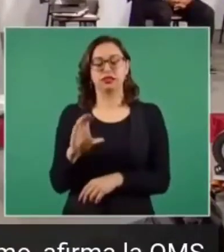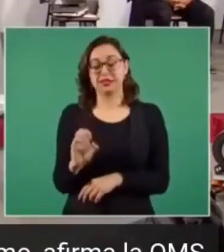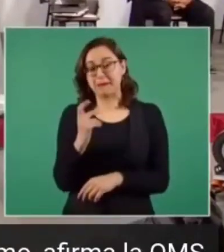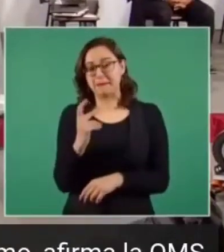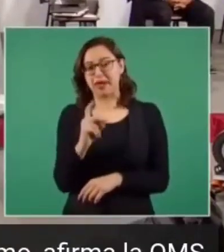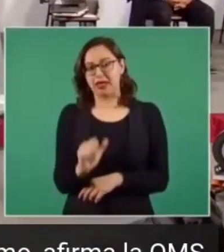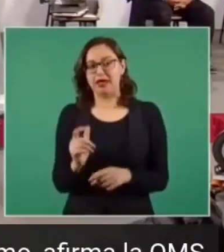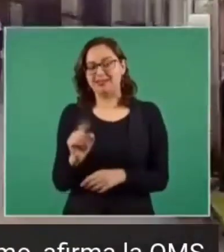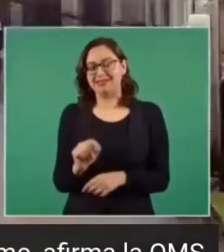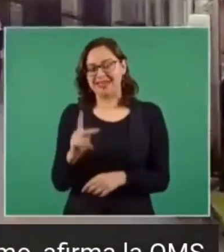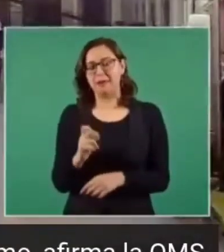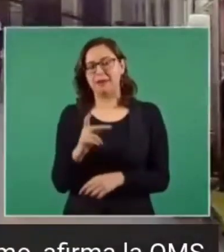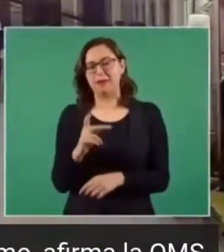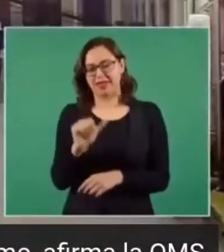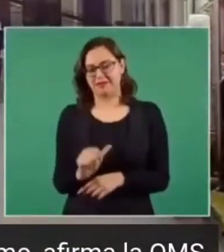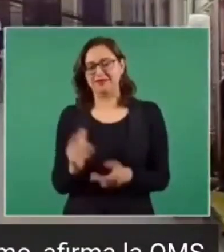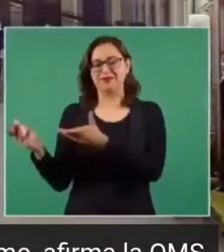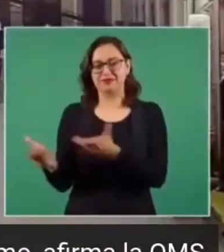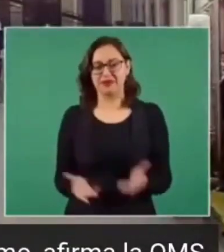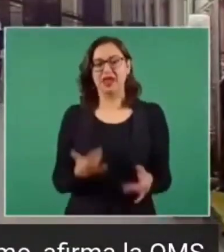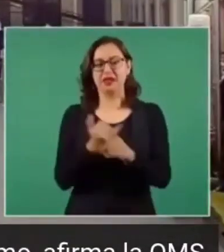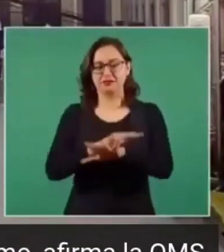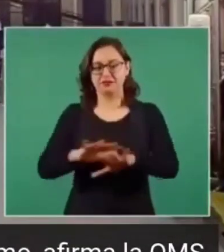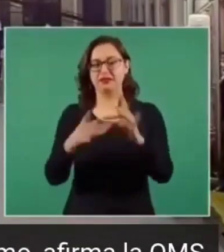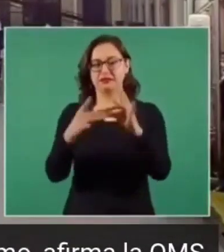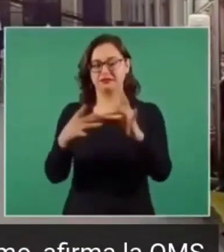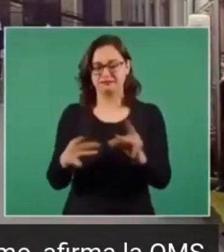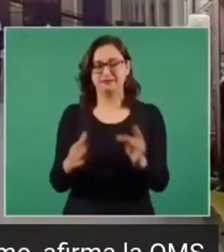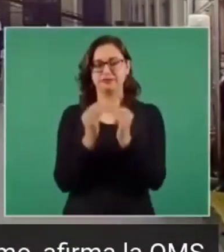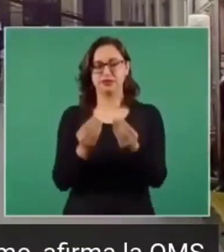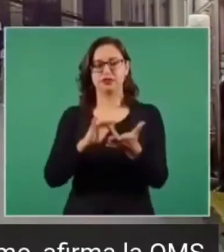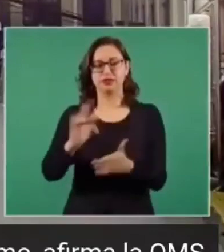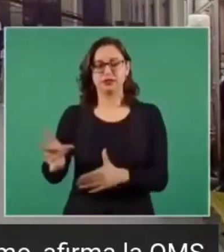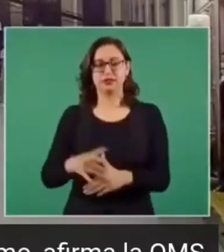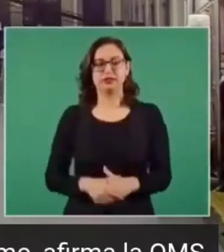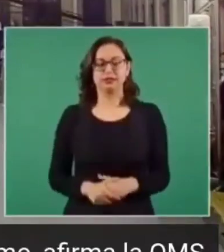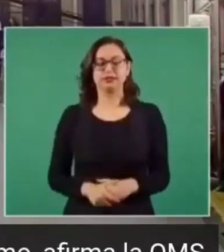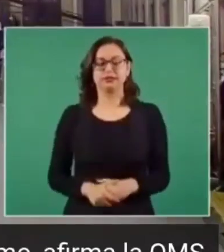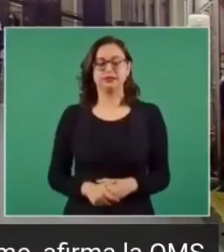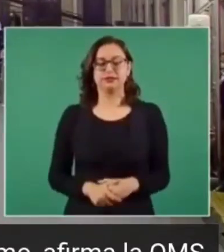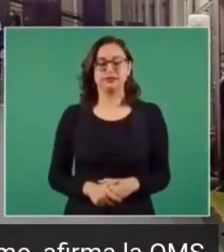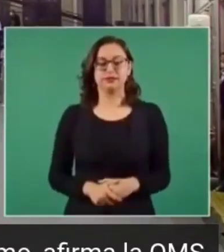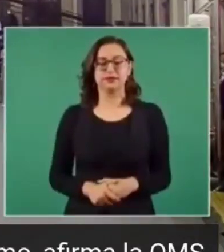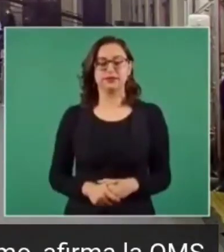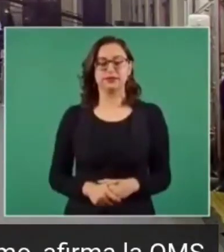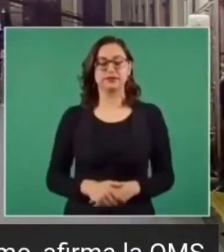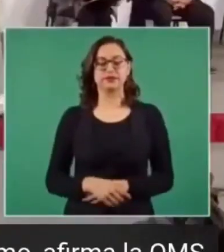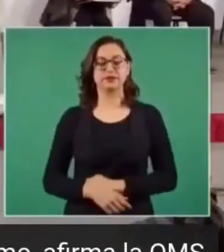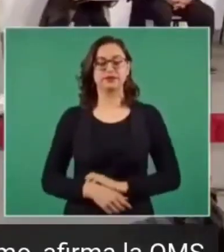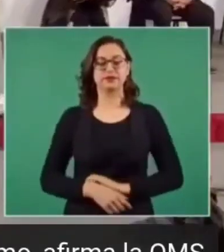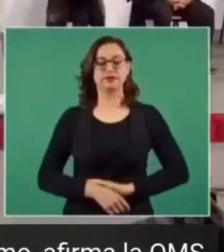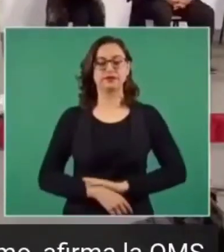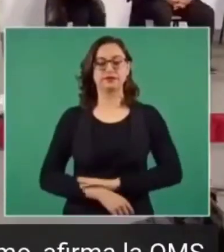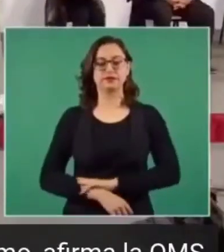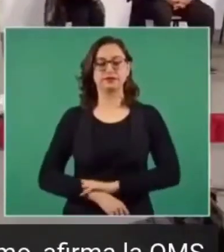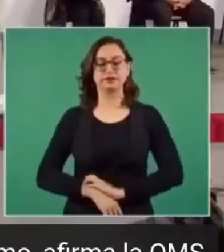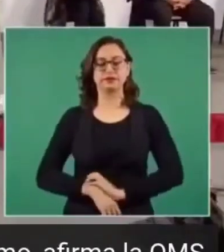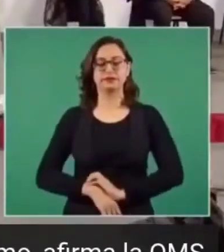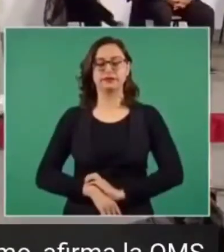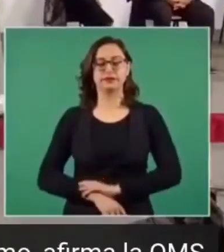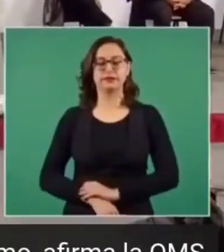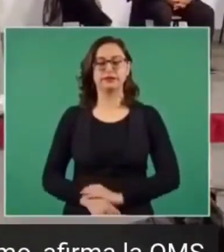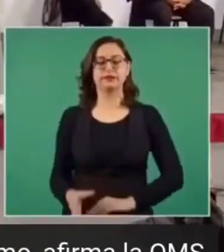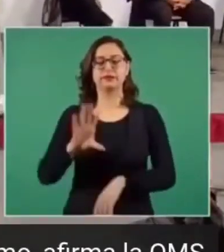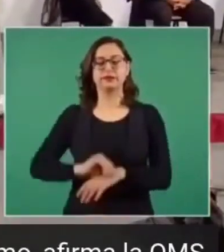cosas que considerar. No es nada más el COVID, son varias cosas y pues obviamente todos, amigas y amigos,